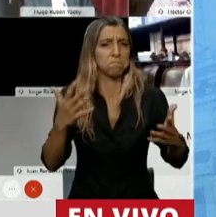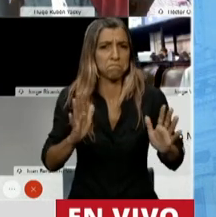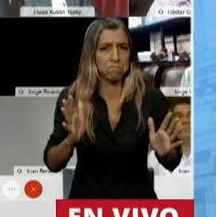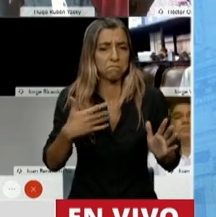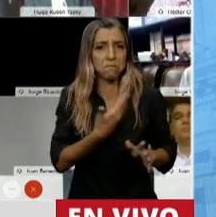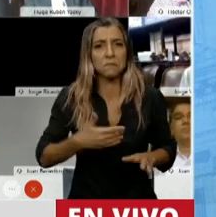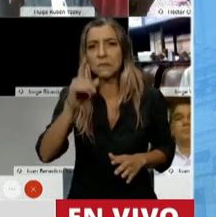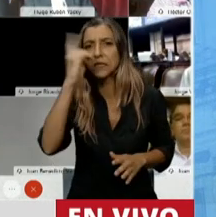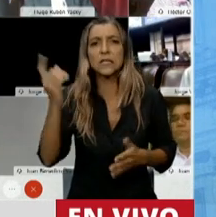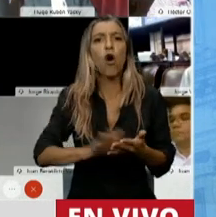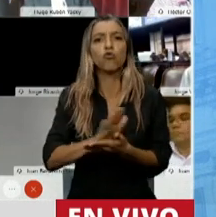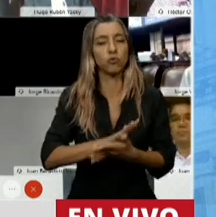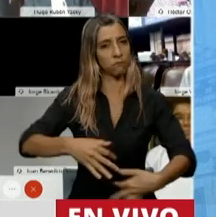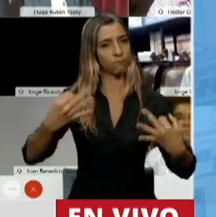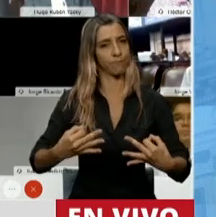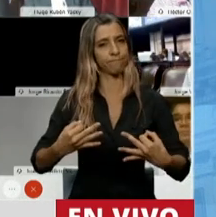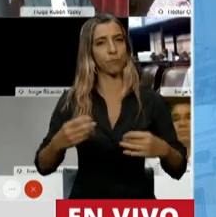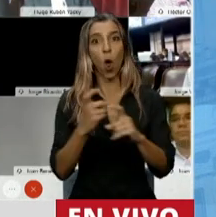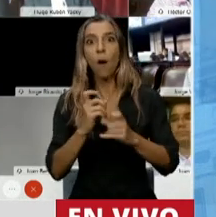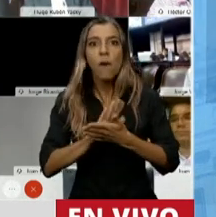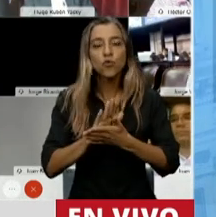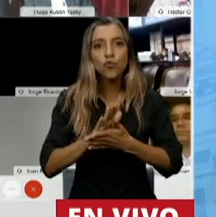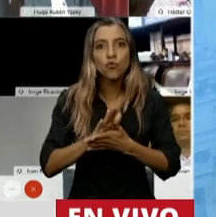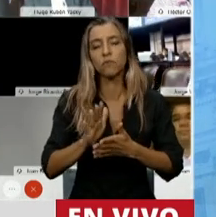para resolver los problemas.